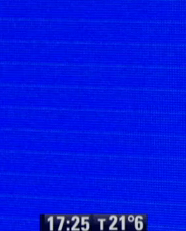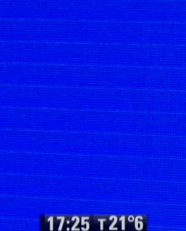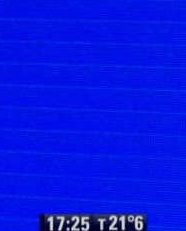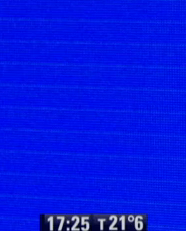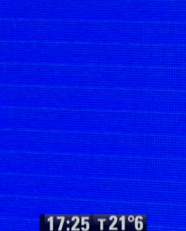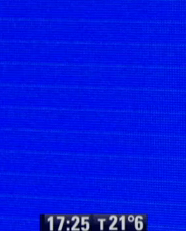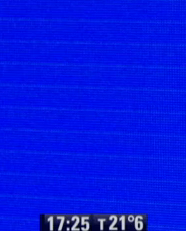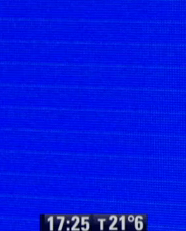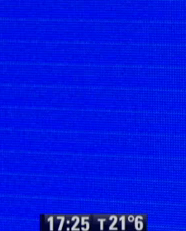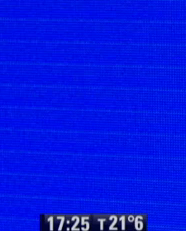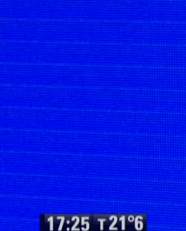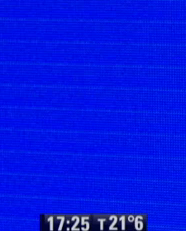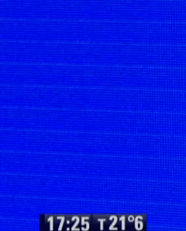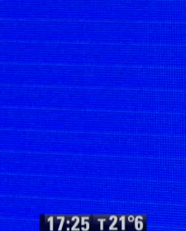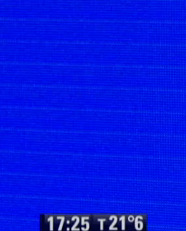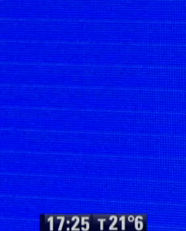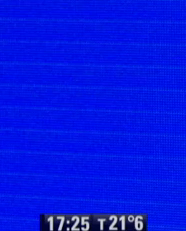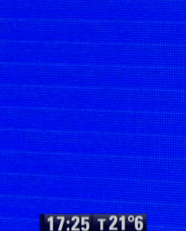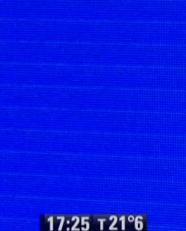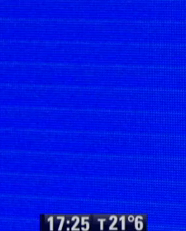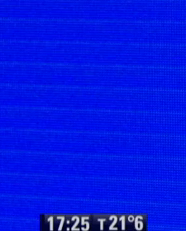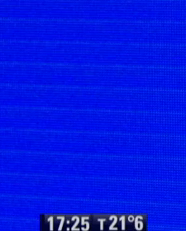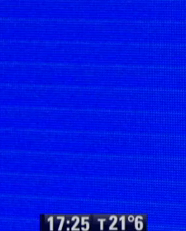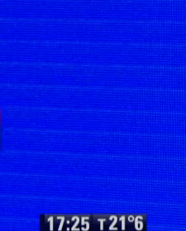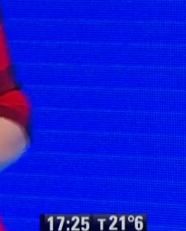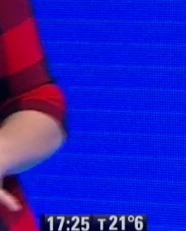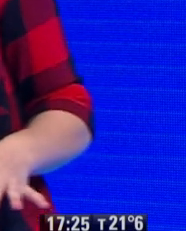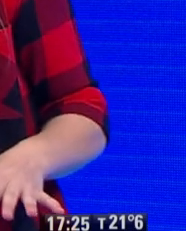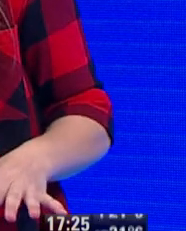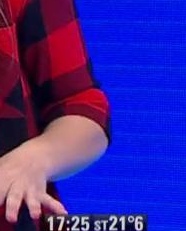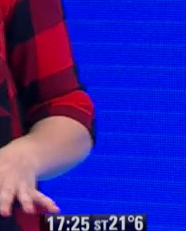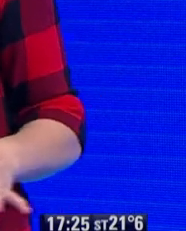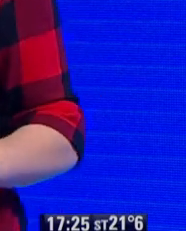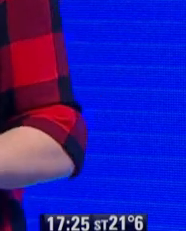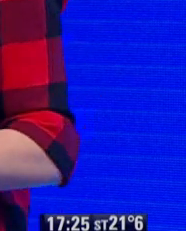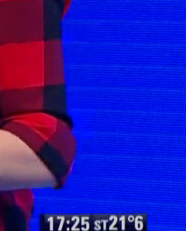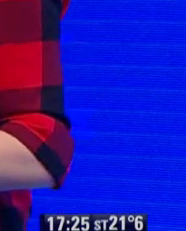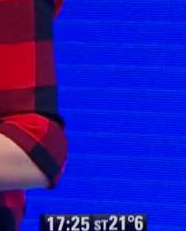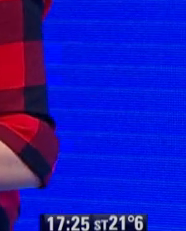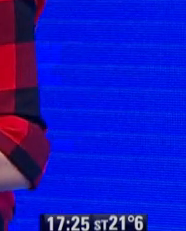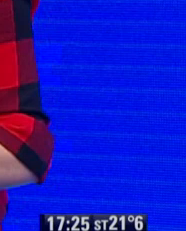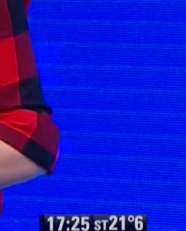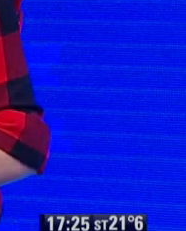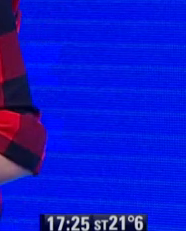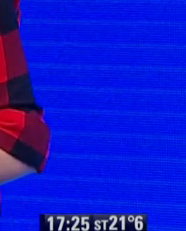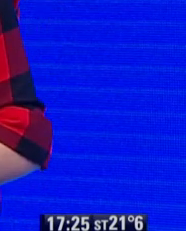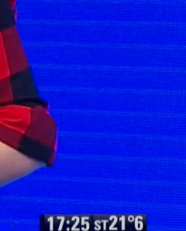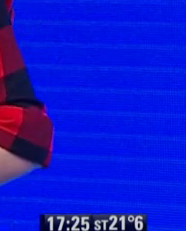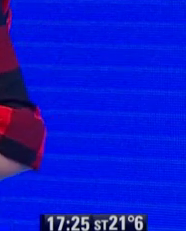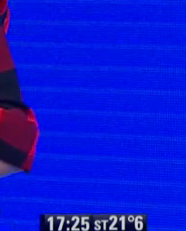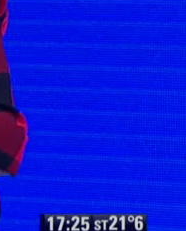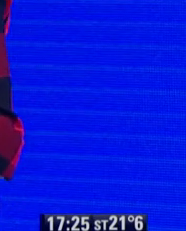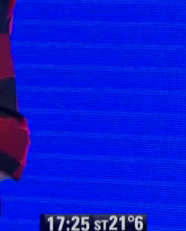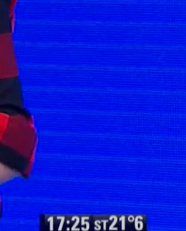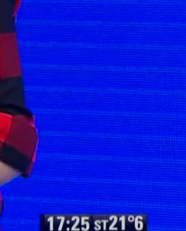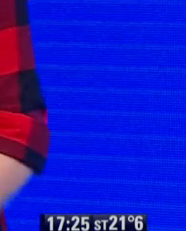manos? ¿Ya agarraron algo para comer? Es muy importante en este momento, ¿eh? Porque se viene tu momento favorito. ¡Ay, mi